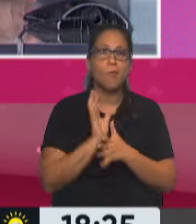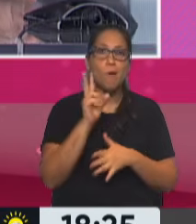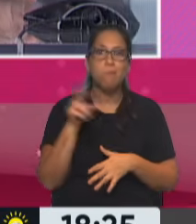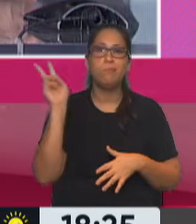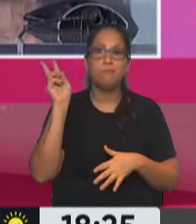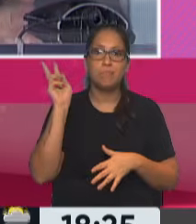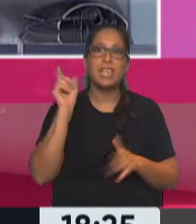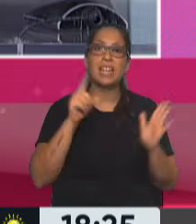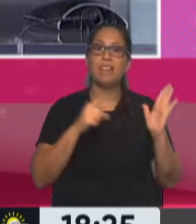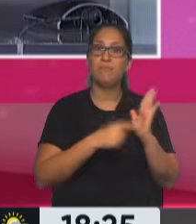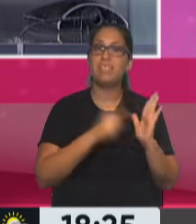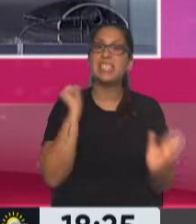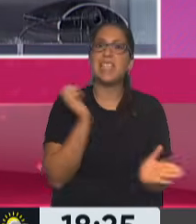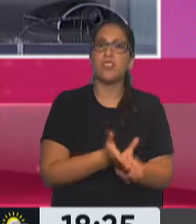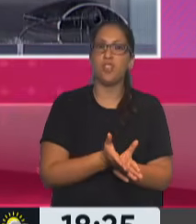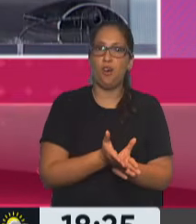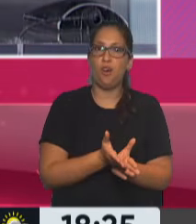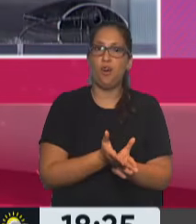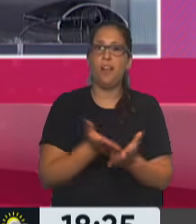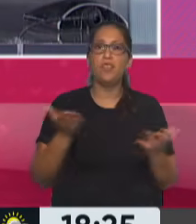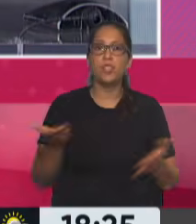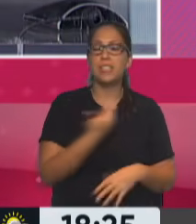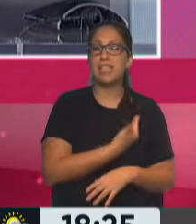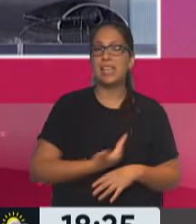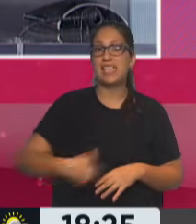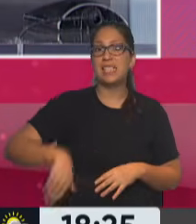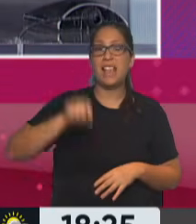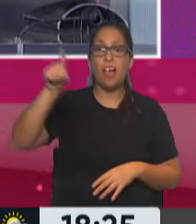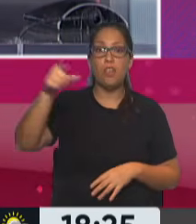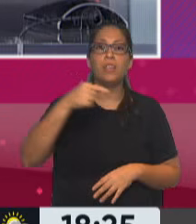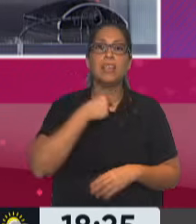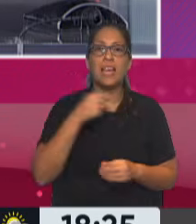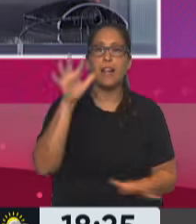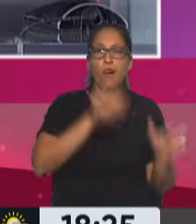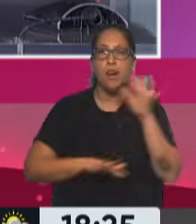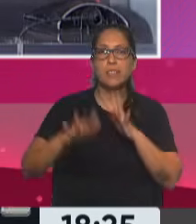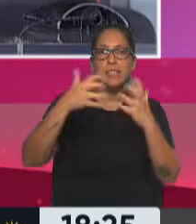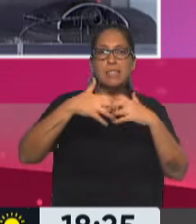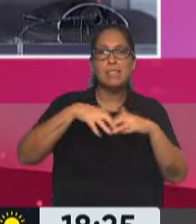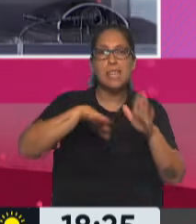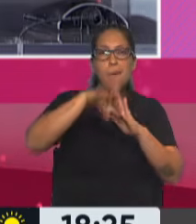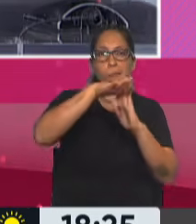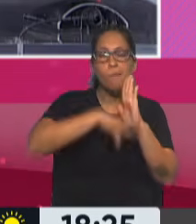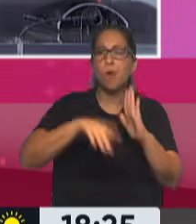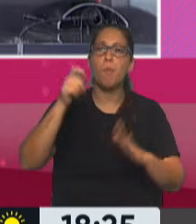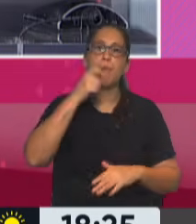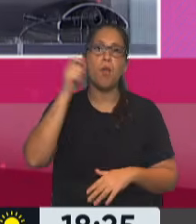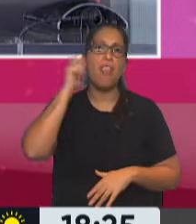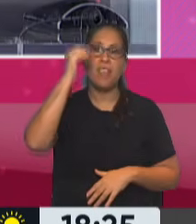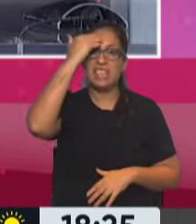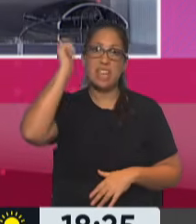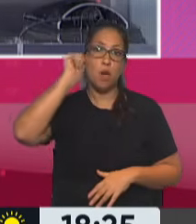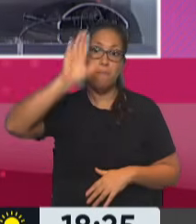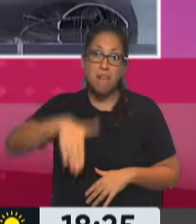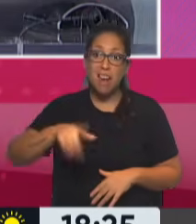a la sanción. Entonces, por un lado, lo que hace el Estado es promover un sistema de prohibición donde establece una edad puntual a los menores de 15 años que